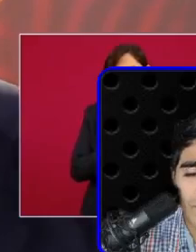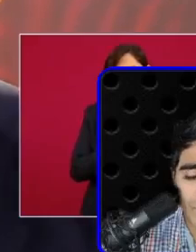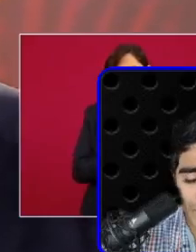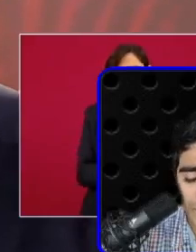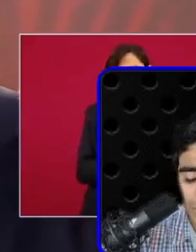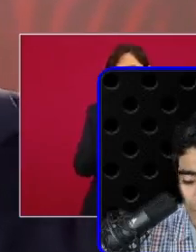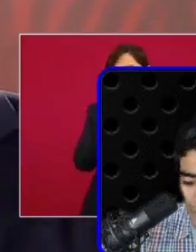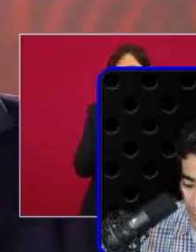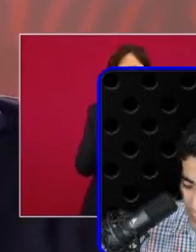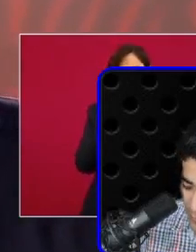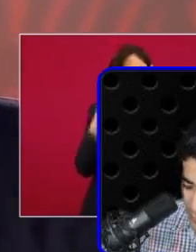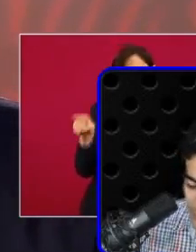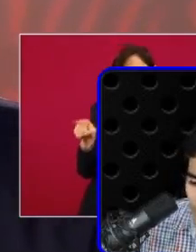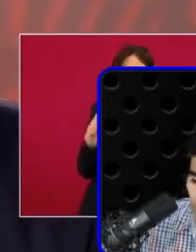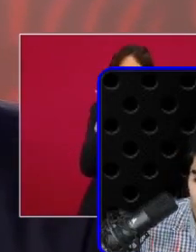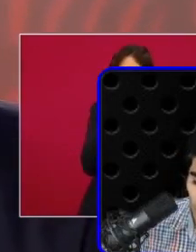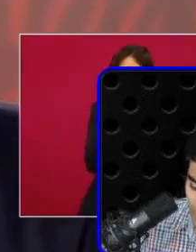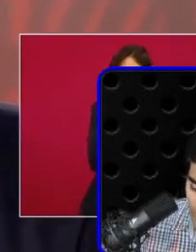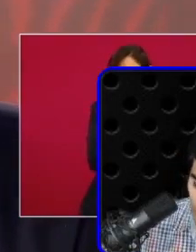compositor,